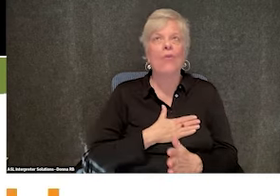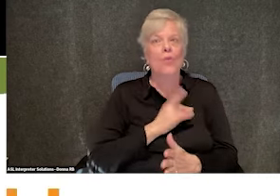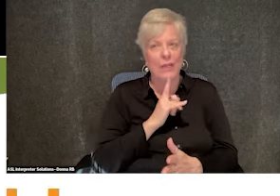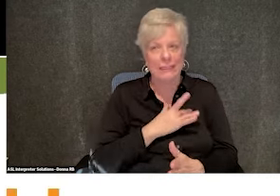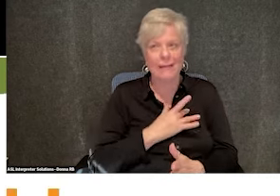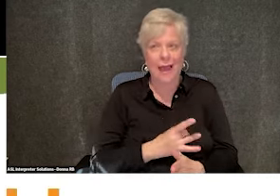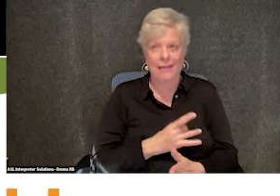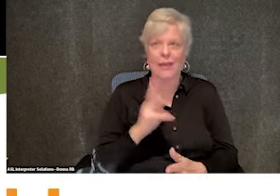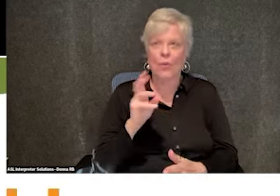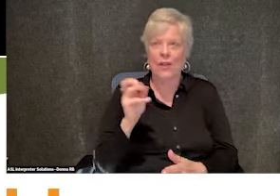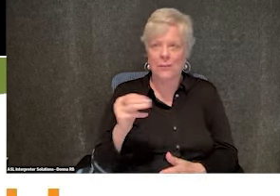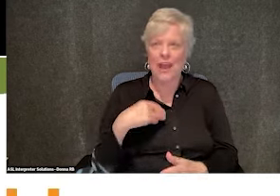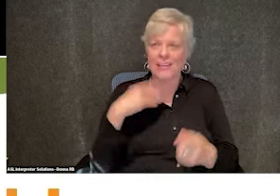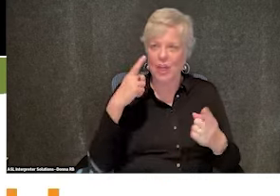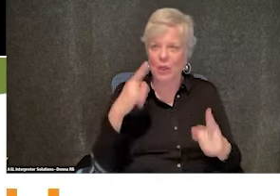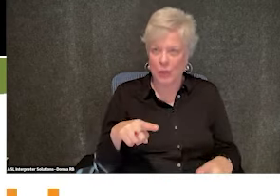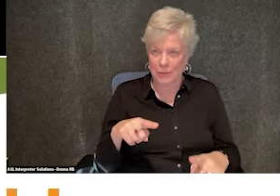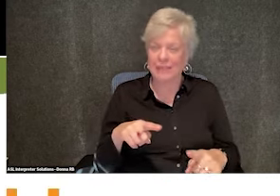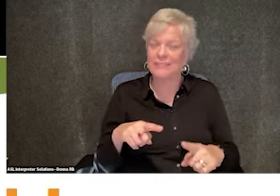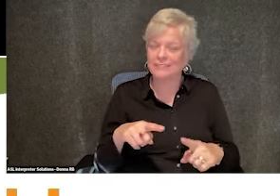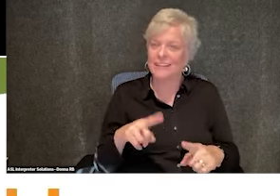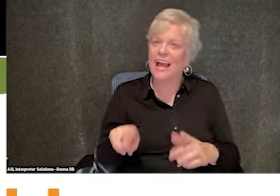estar llevando. Me parece hace un